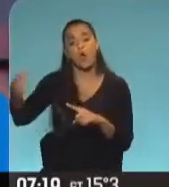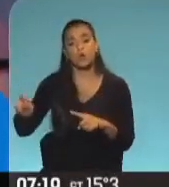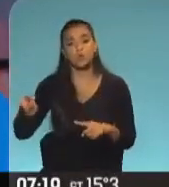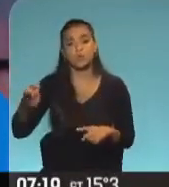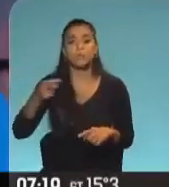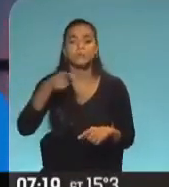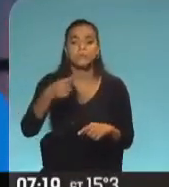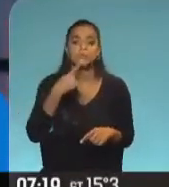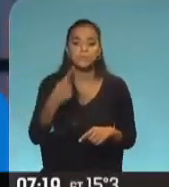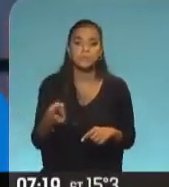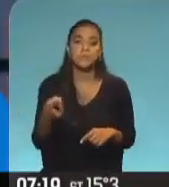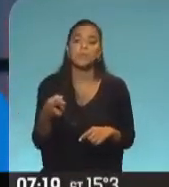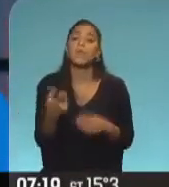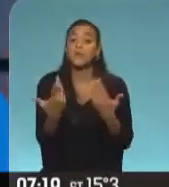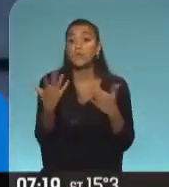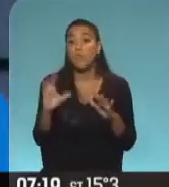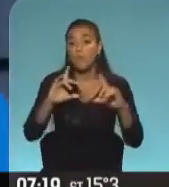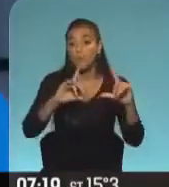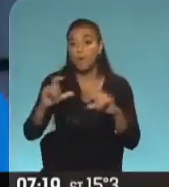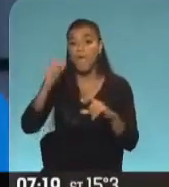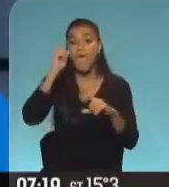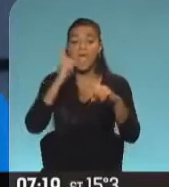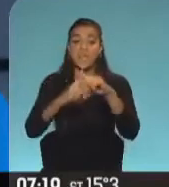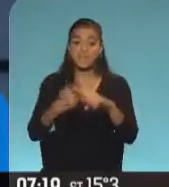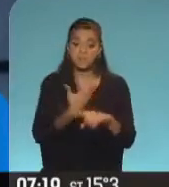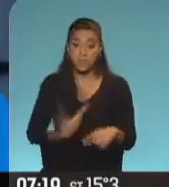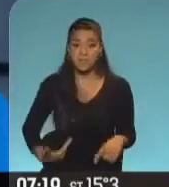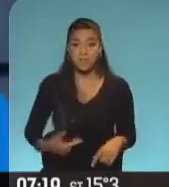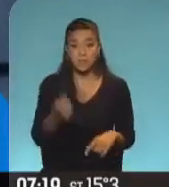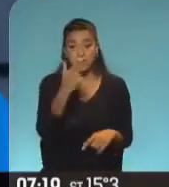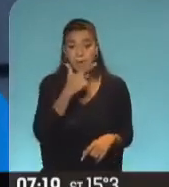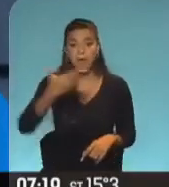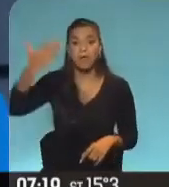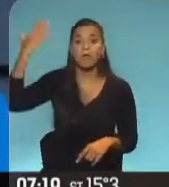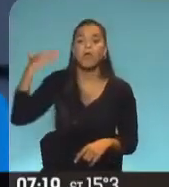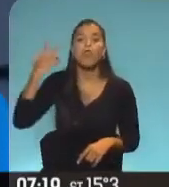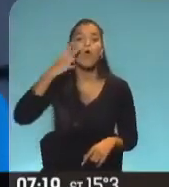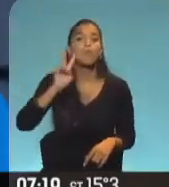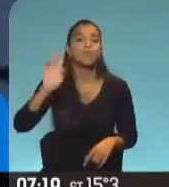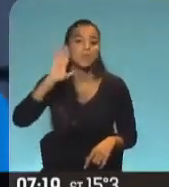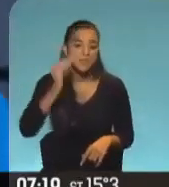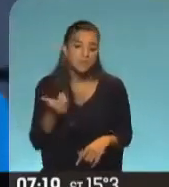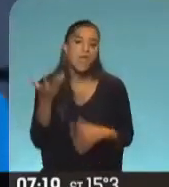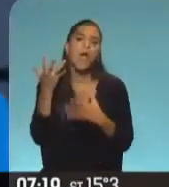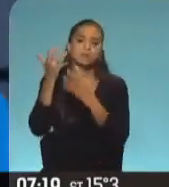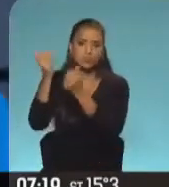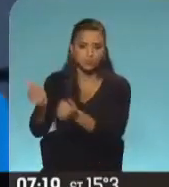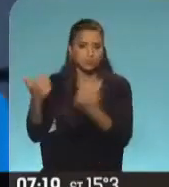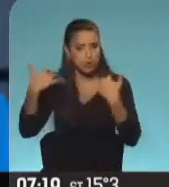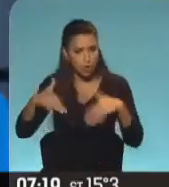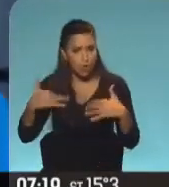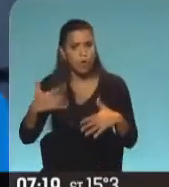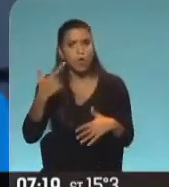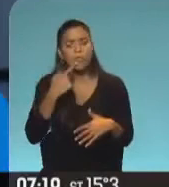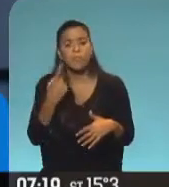CEO de BlackRock, Larry Fink, tiene fotos con el expresidente Mauricio Macri en el 2016 y lo apoyó